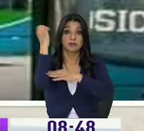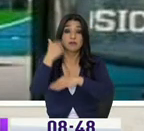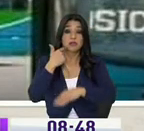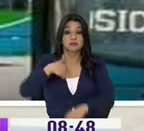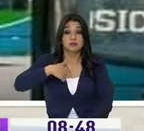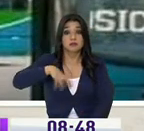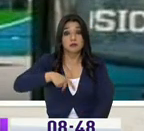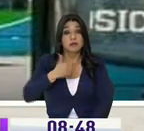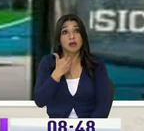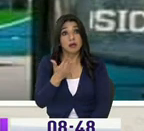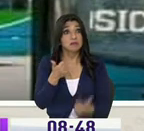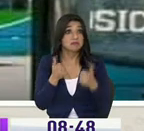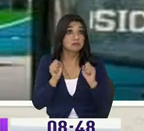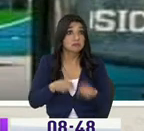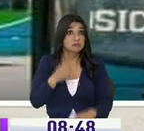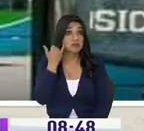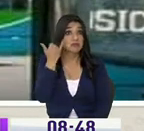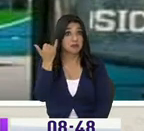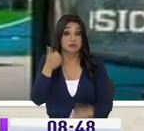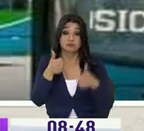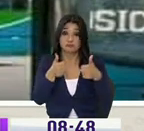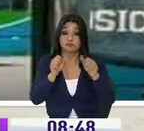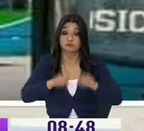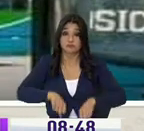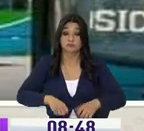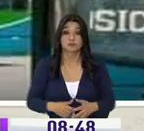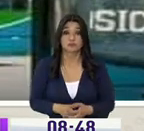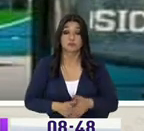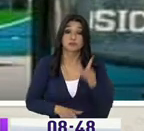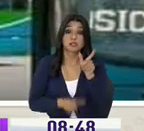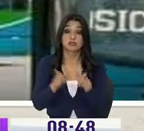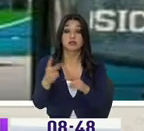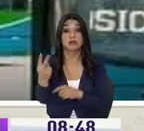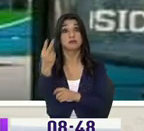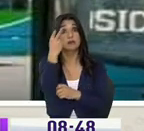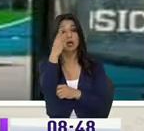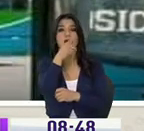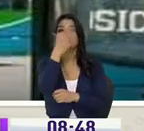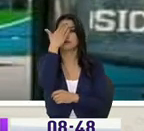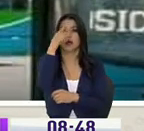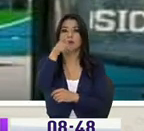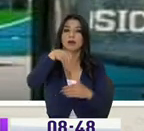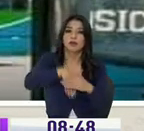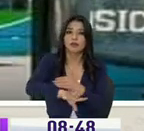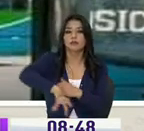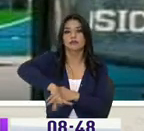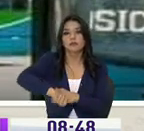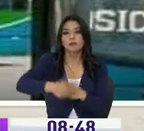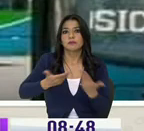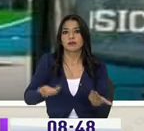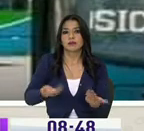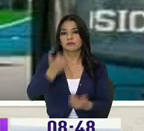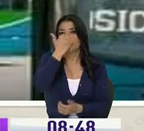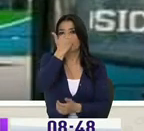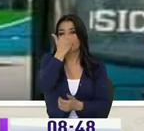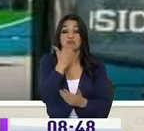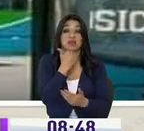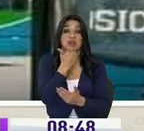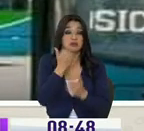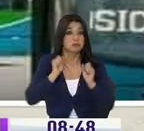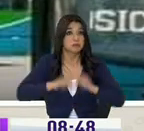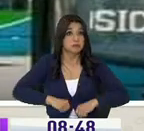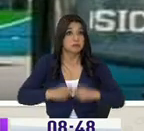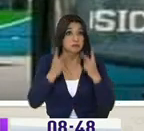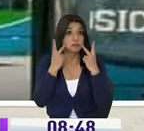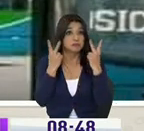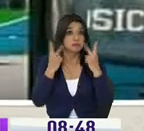asaltan. Vean, válido. Entonces la gente que está viendo sabe que hay un asalto, ¿no? Puede ser en rojo, un asalto, en rojo ahí.